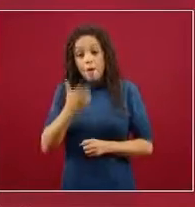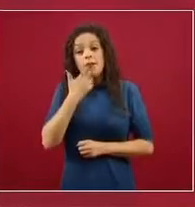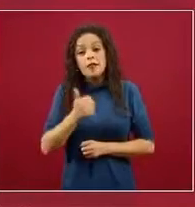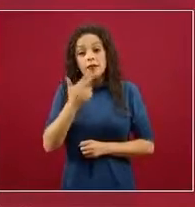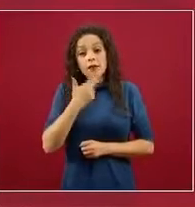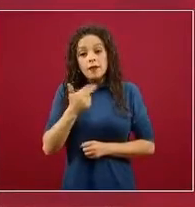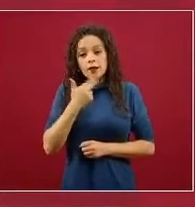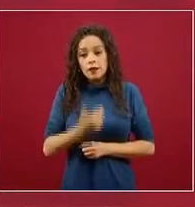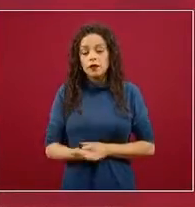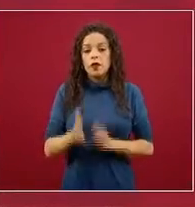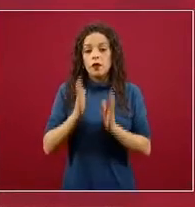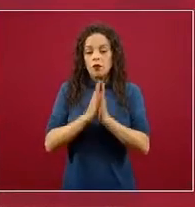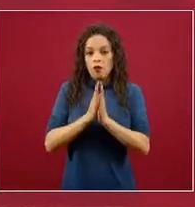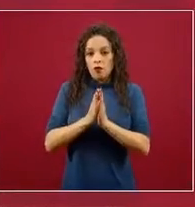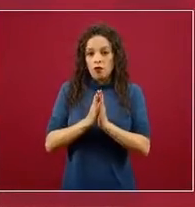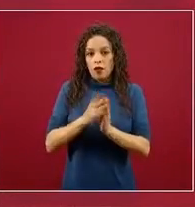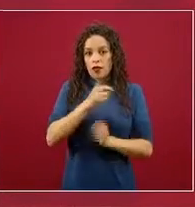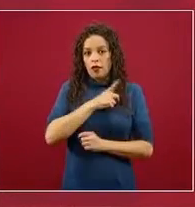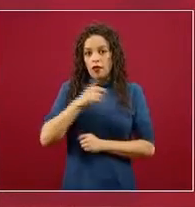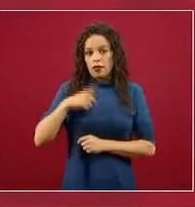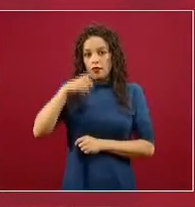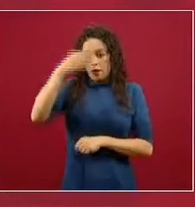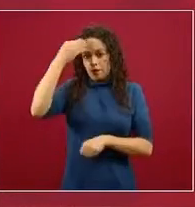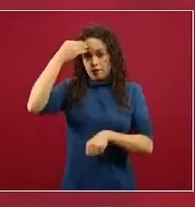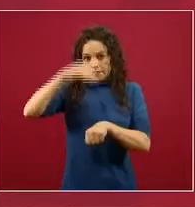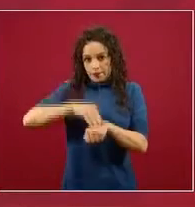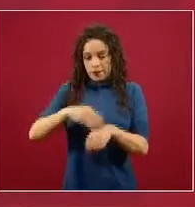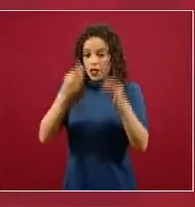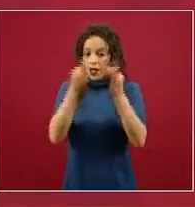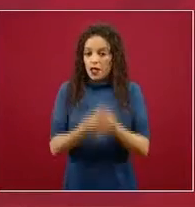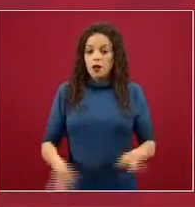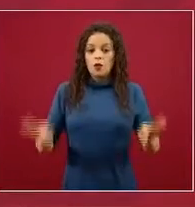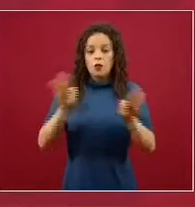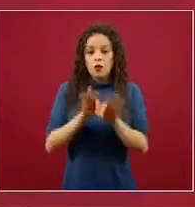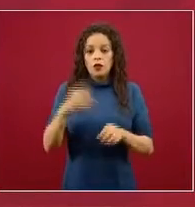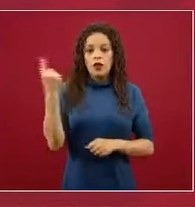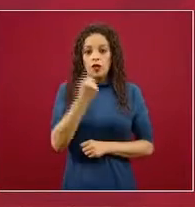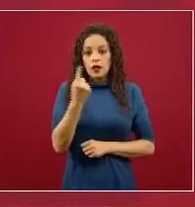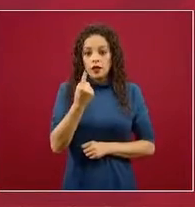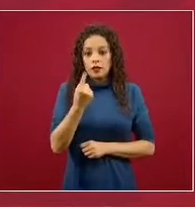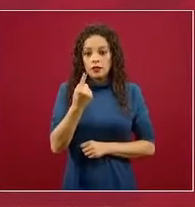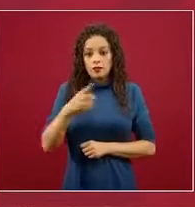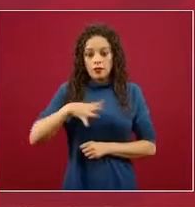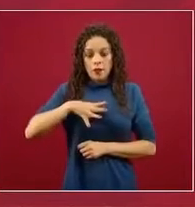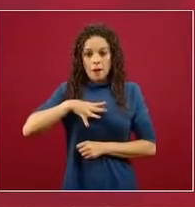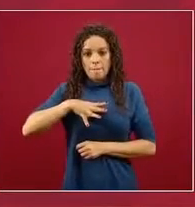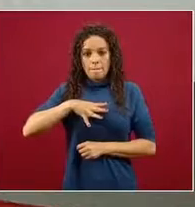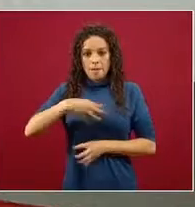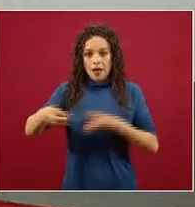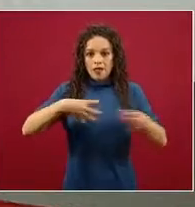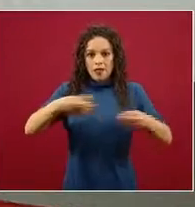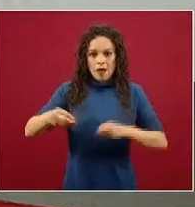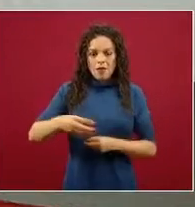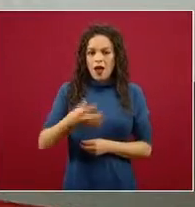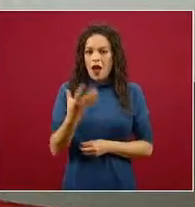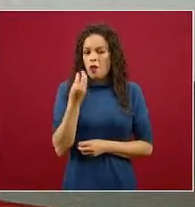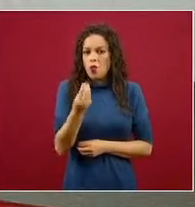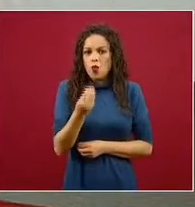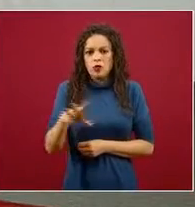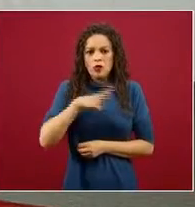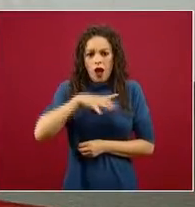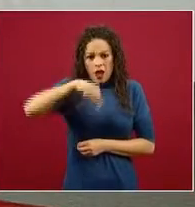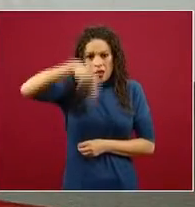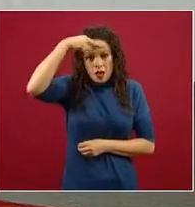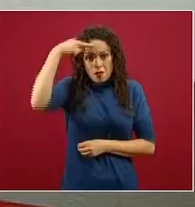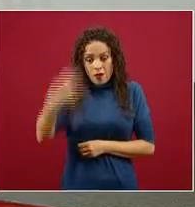diabetes, de recordar la importancia de la epidemia de diabetes que tenemos en México y también